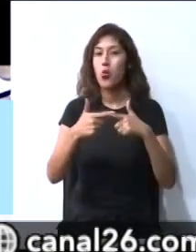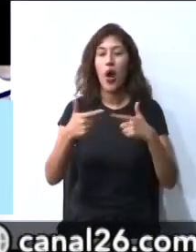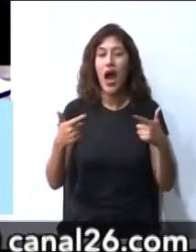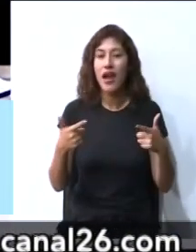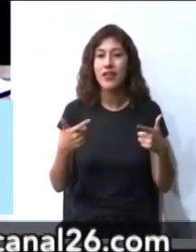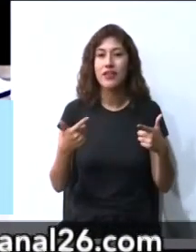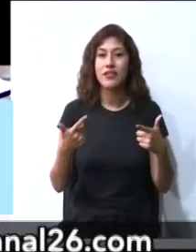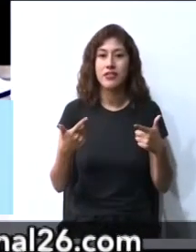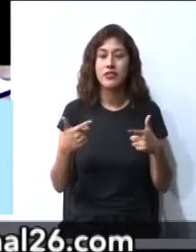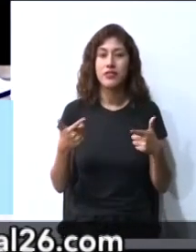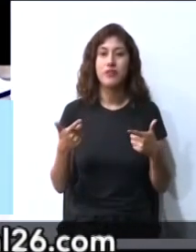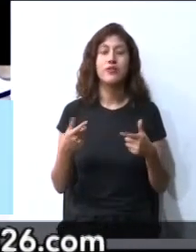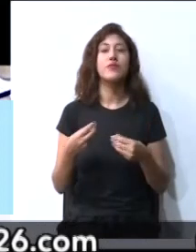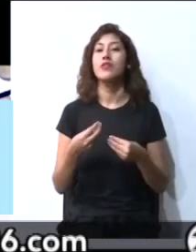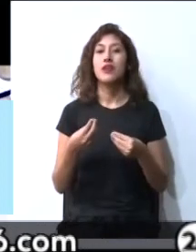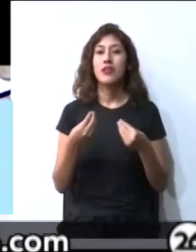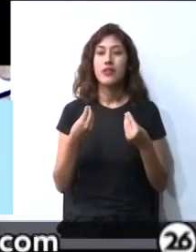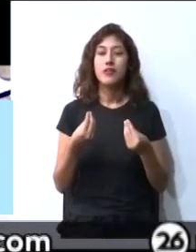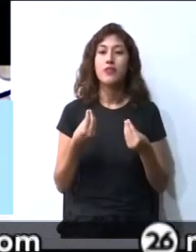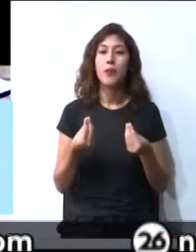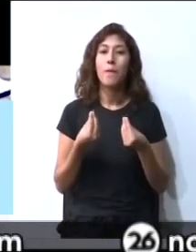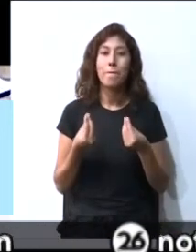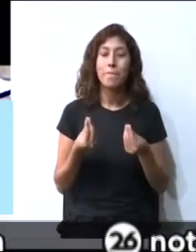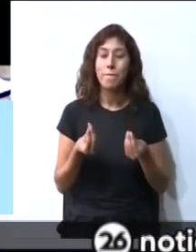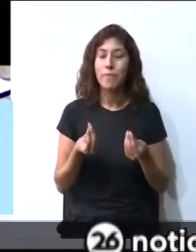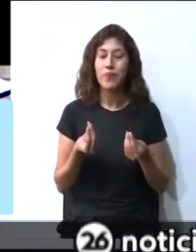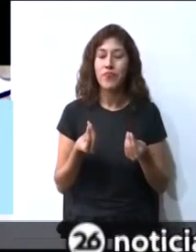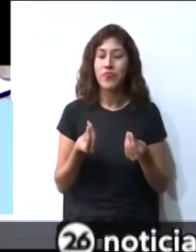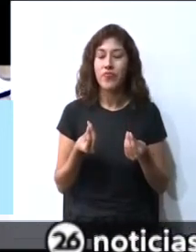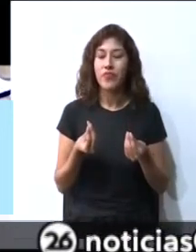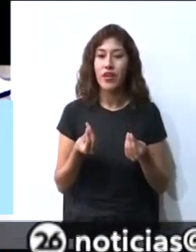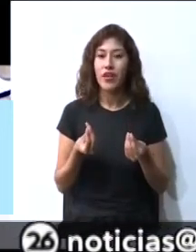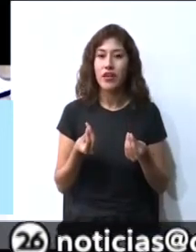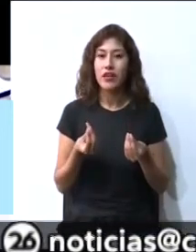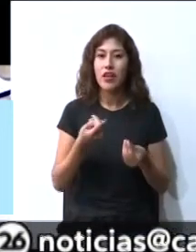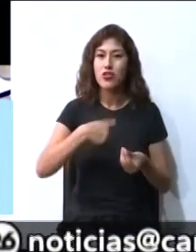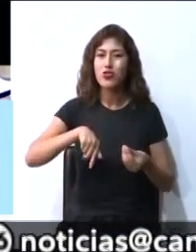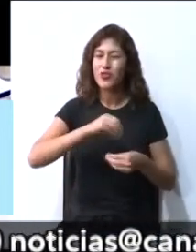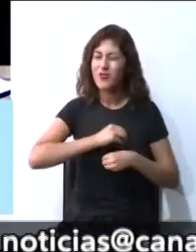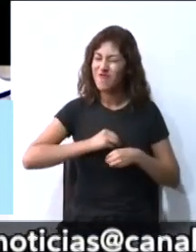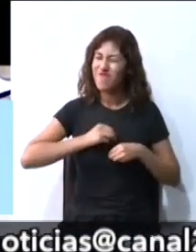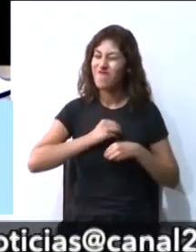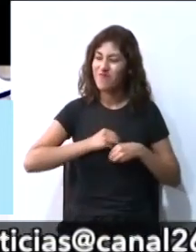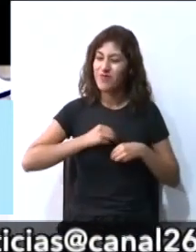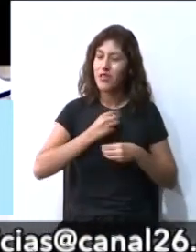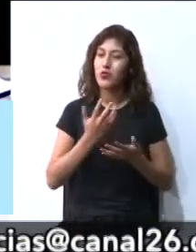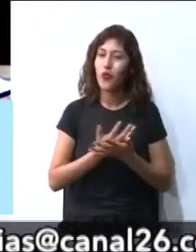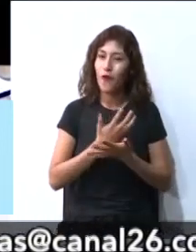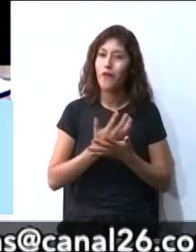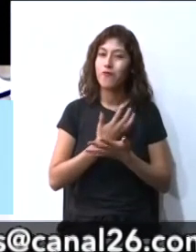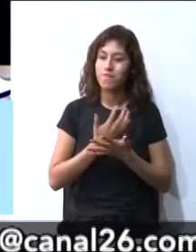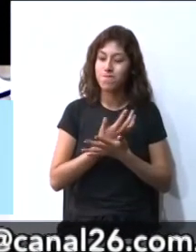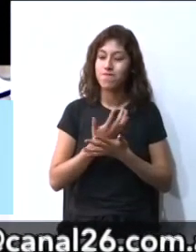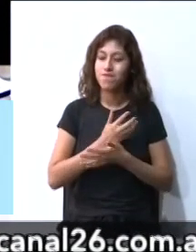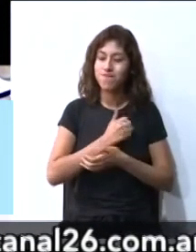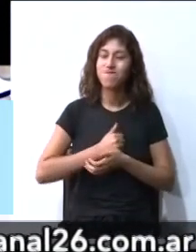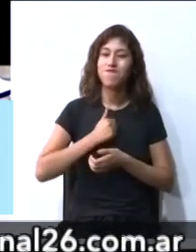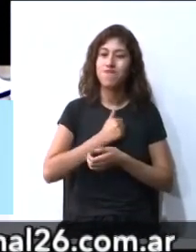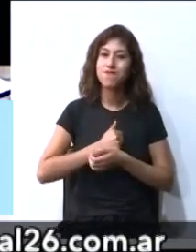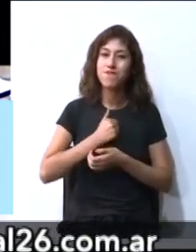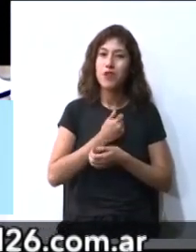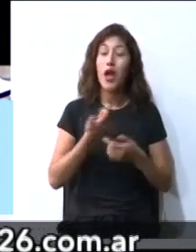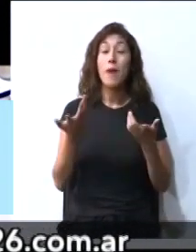mantener la esperanza cuando te falta tanto. Y no hay enemigo más grande que la resignación. Por eso, desde mi